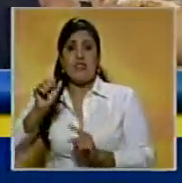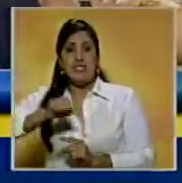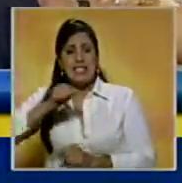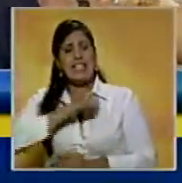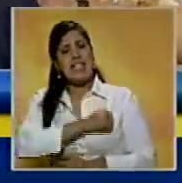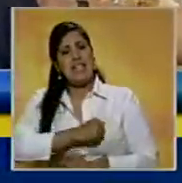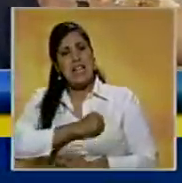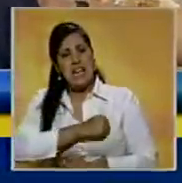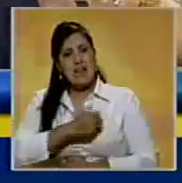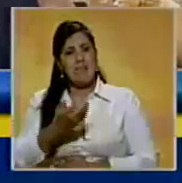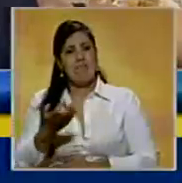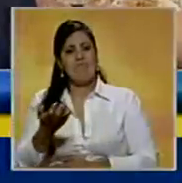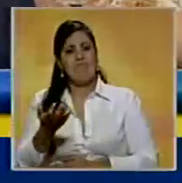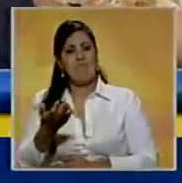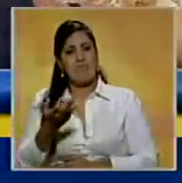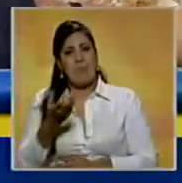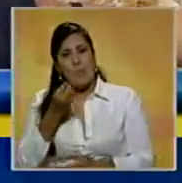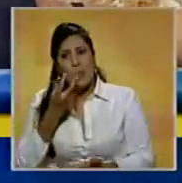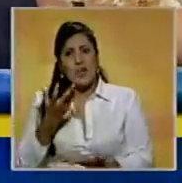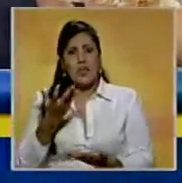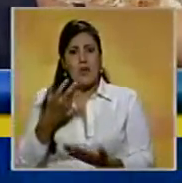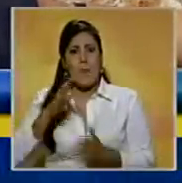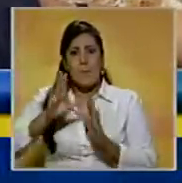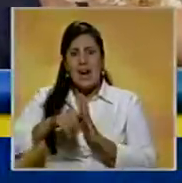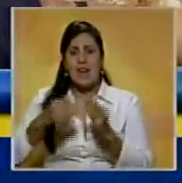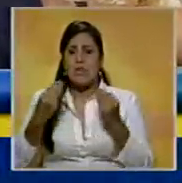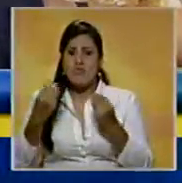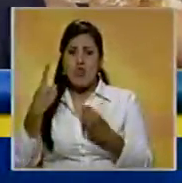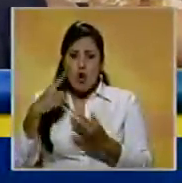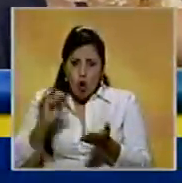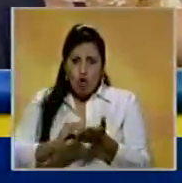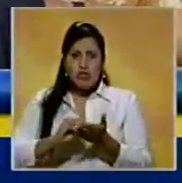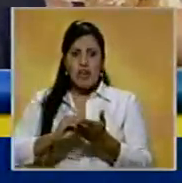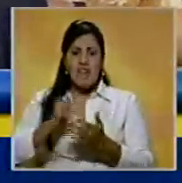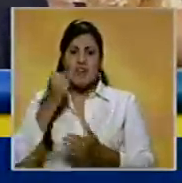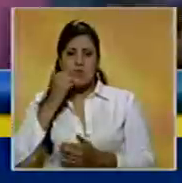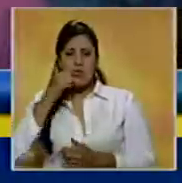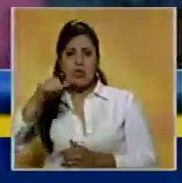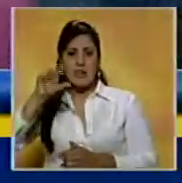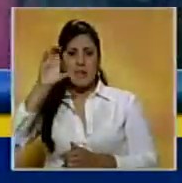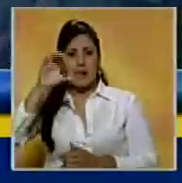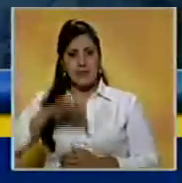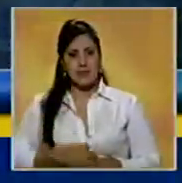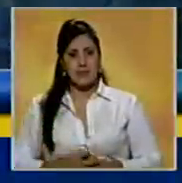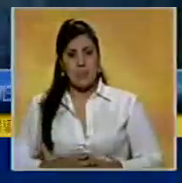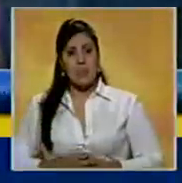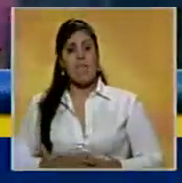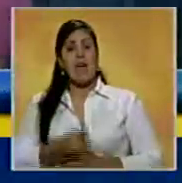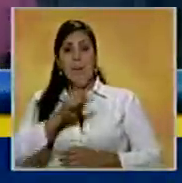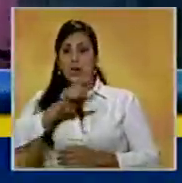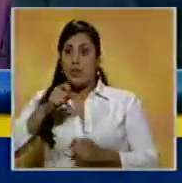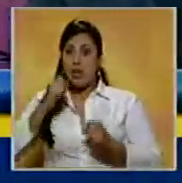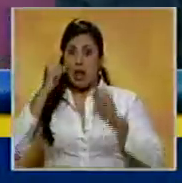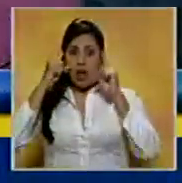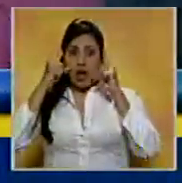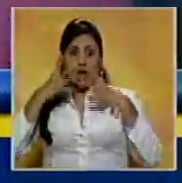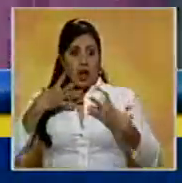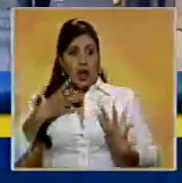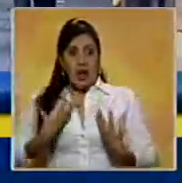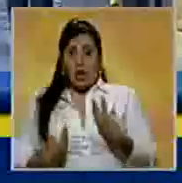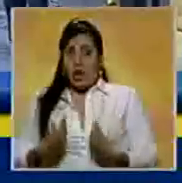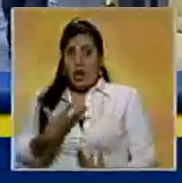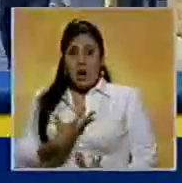Lamentablemente bueno el ampa una vez más haciendo de las suya en el país el crimen conmocionó a los habitantes de Santa